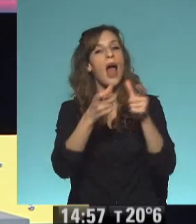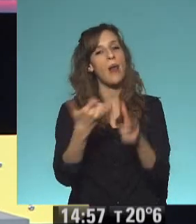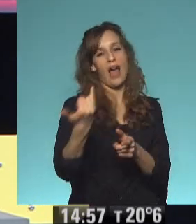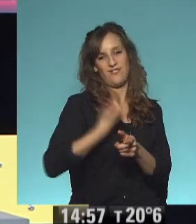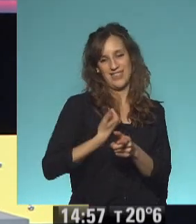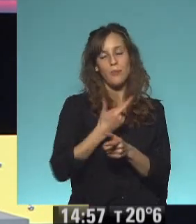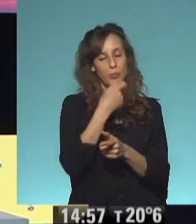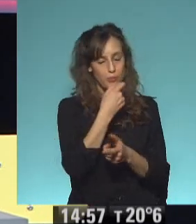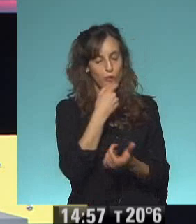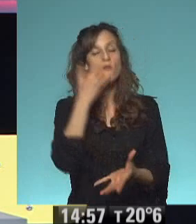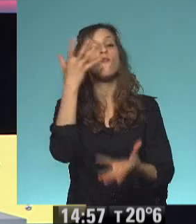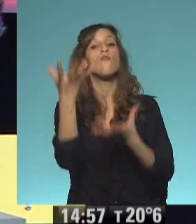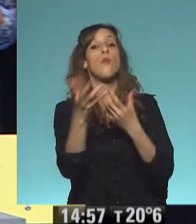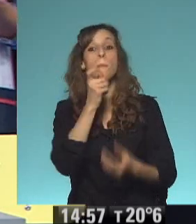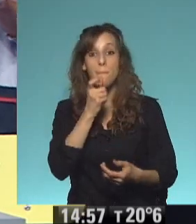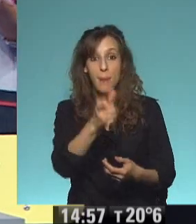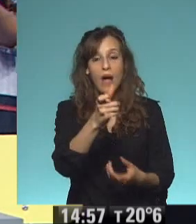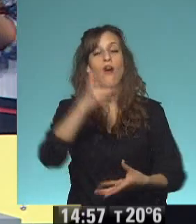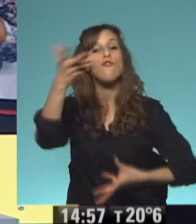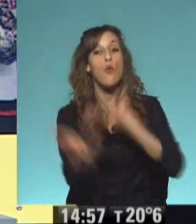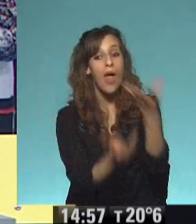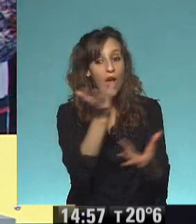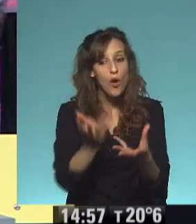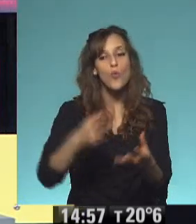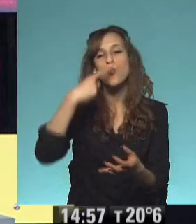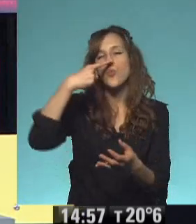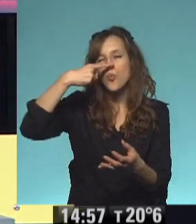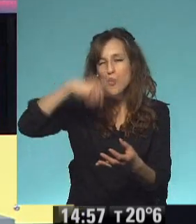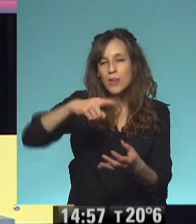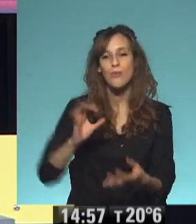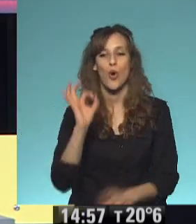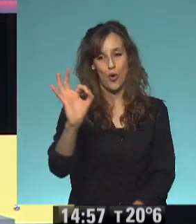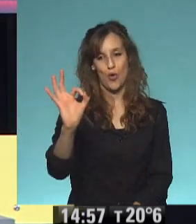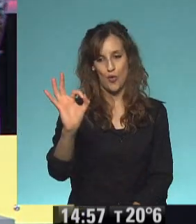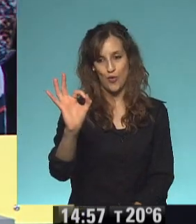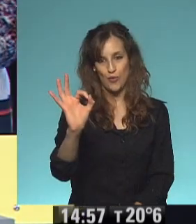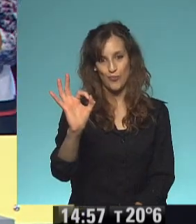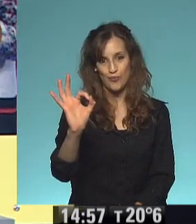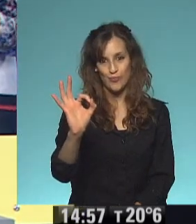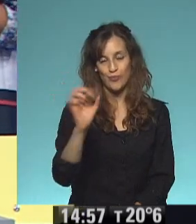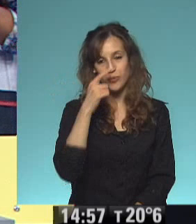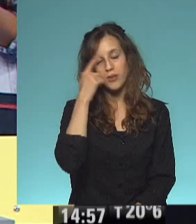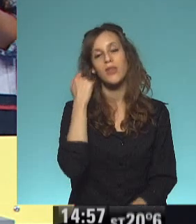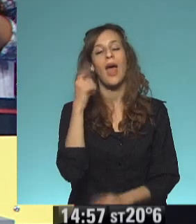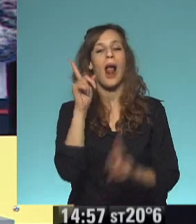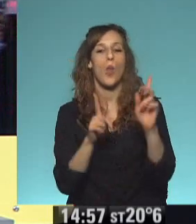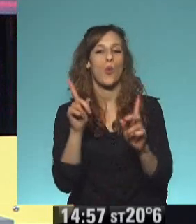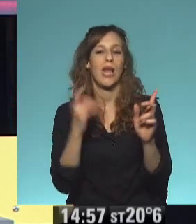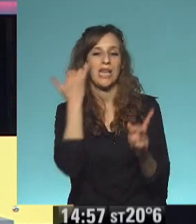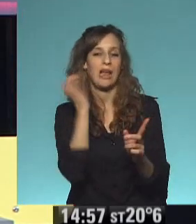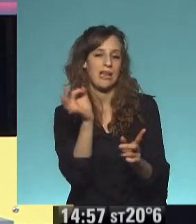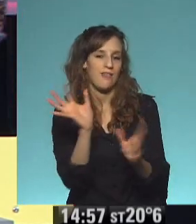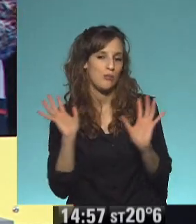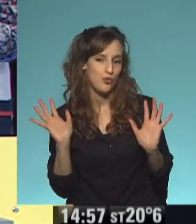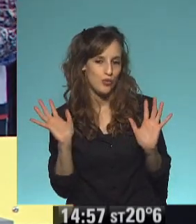ejemplo, fuego termina con O. O sea que ya hay palabras que las voy a ir descartando. Hay algunas que terminan